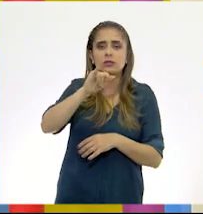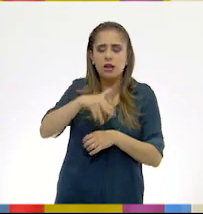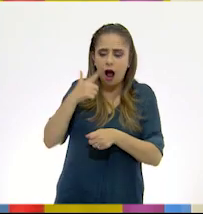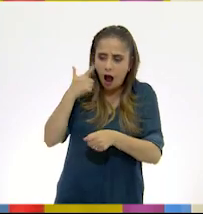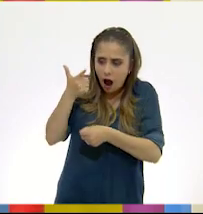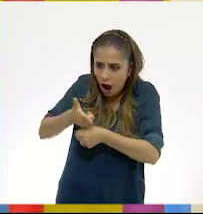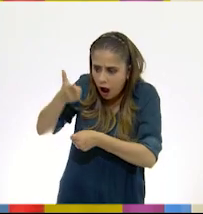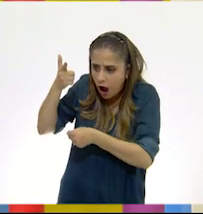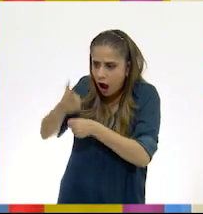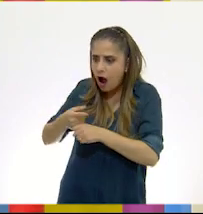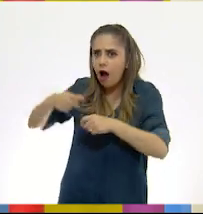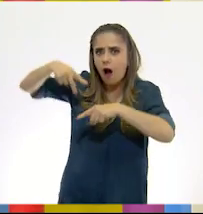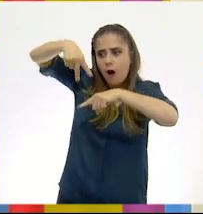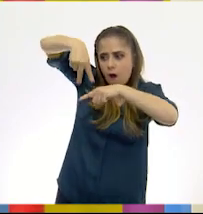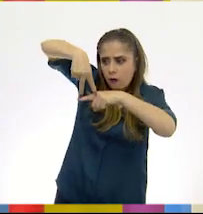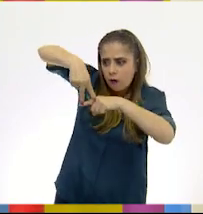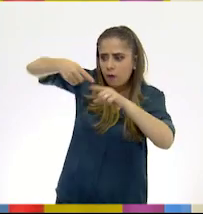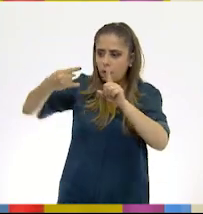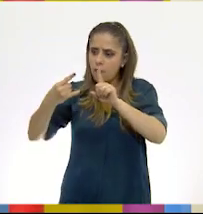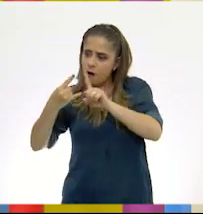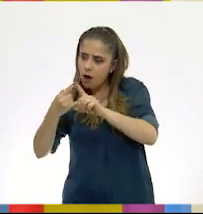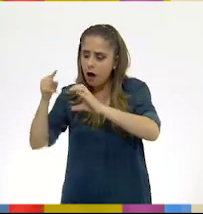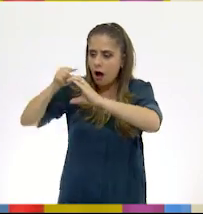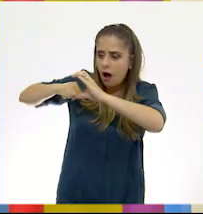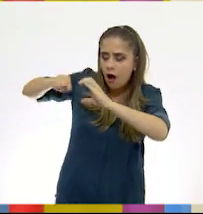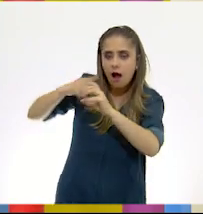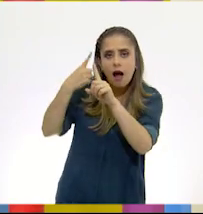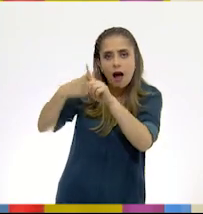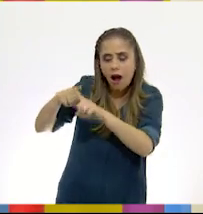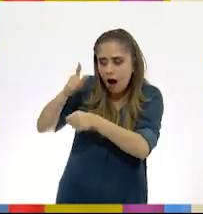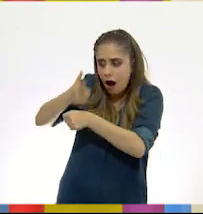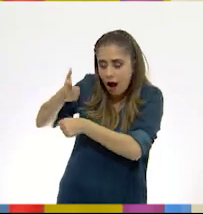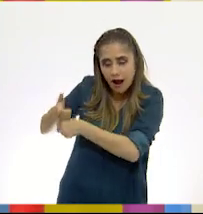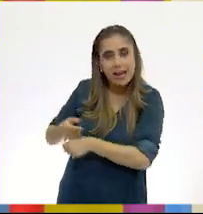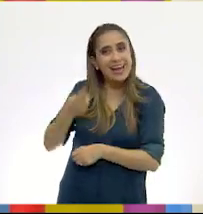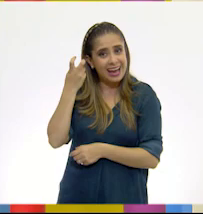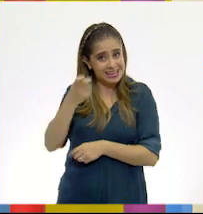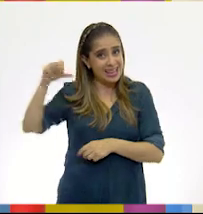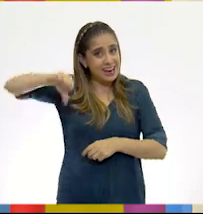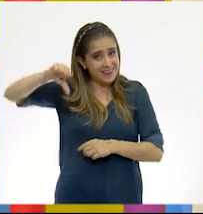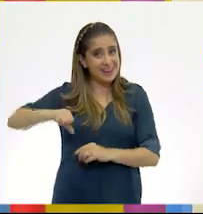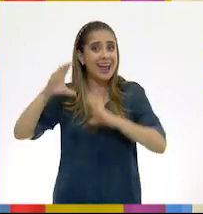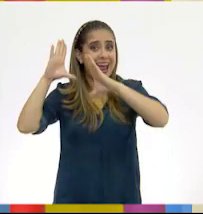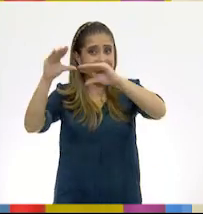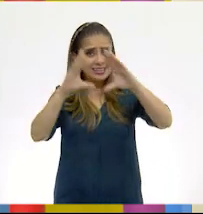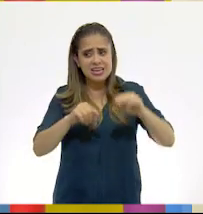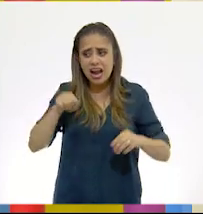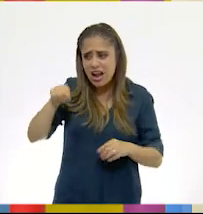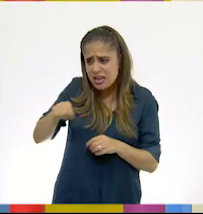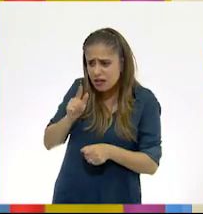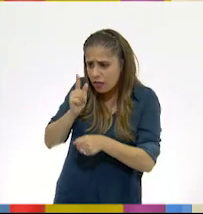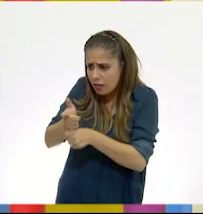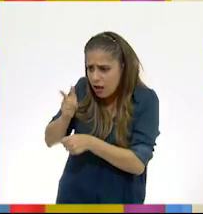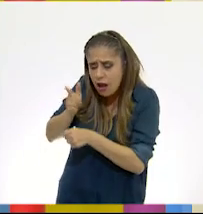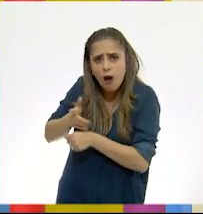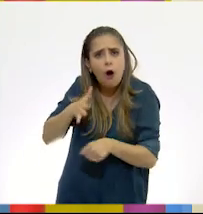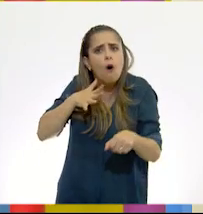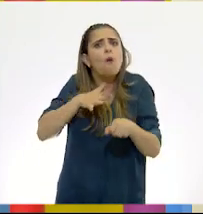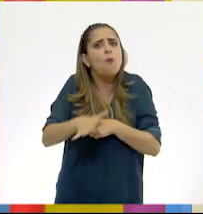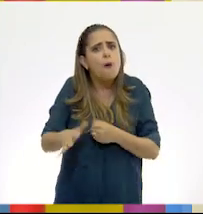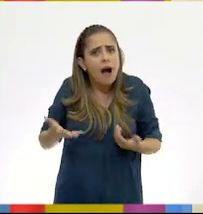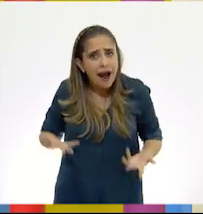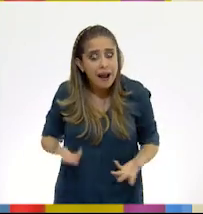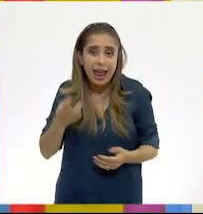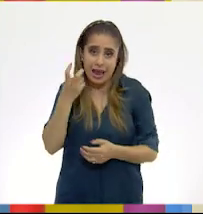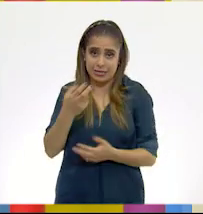figuras geométricas. Bueno, vamos a descubrir qué figuras son las que va a encontrar. Pero para eso vamos